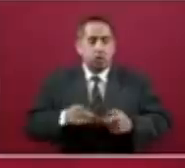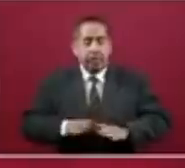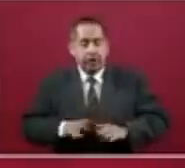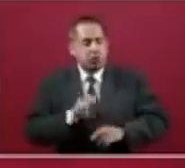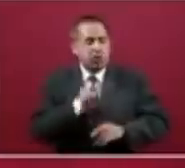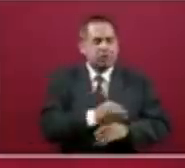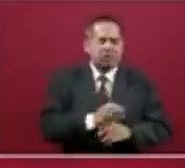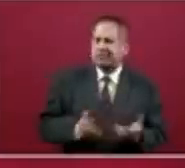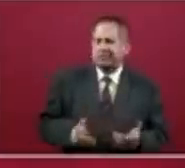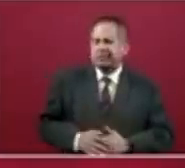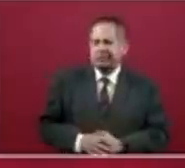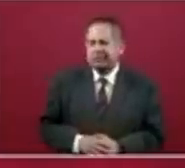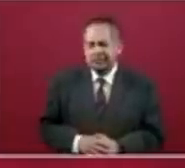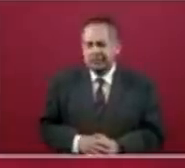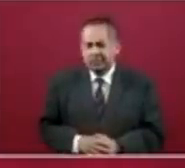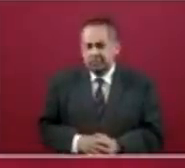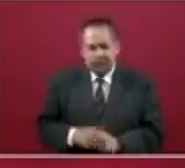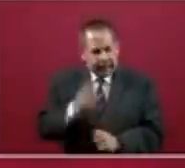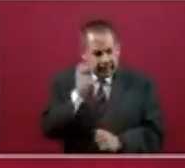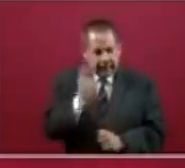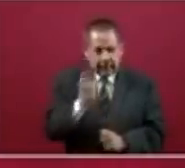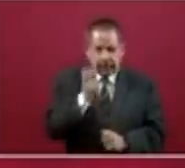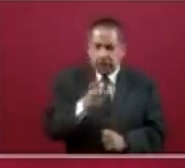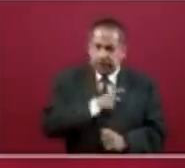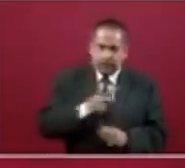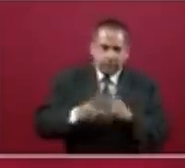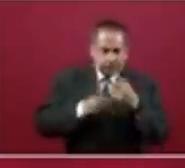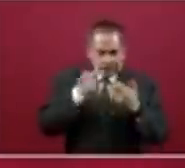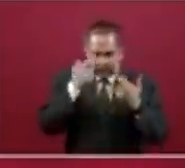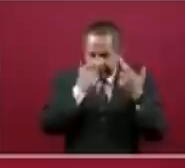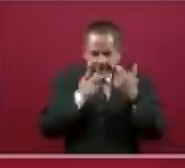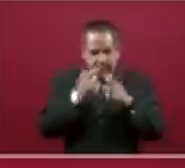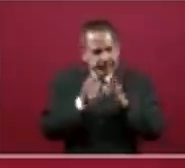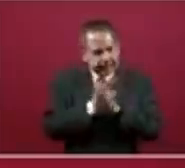Entonces, esas son cosas que hay que revisar,